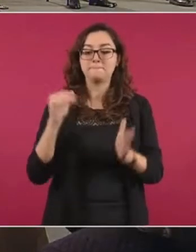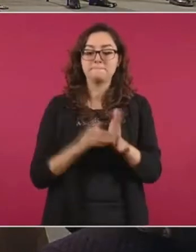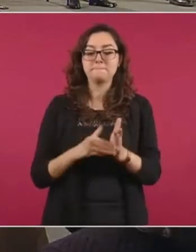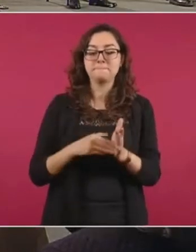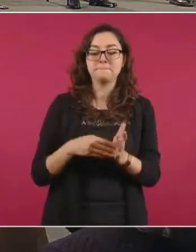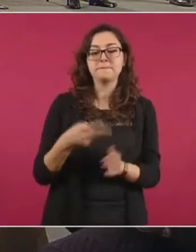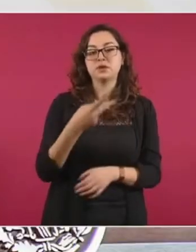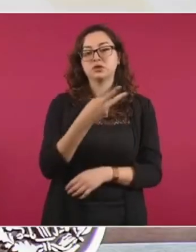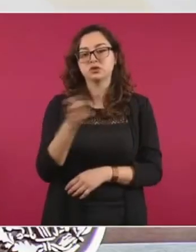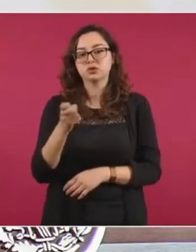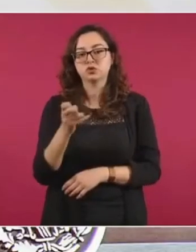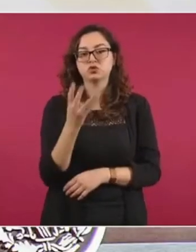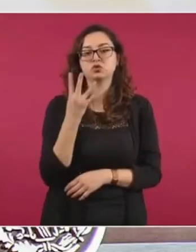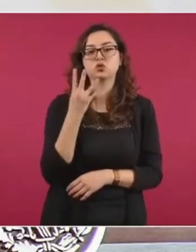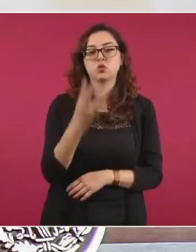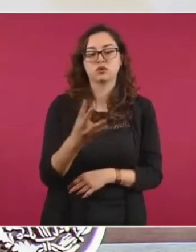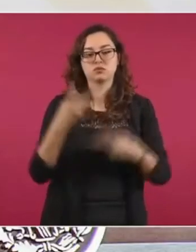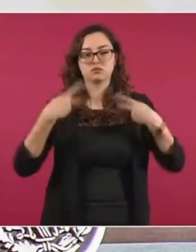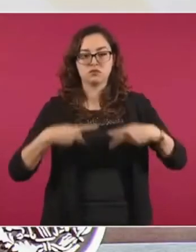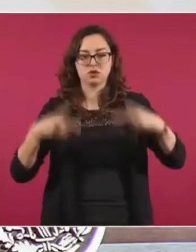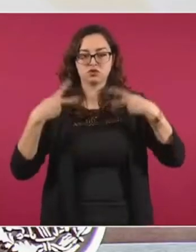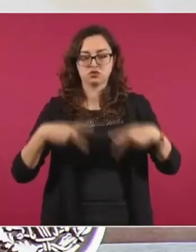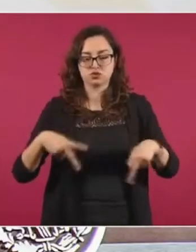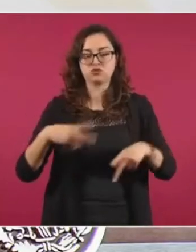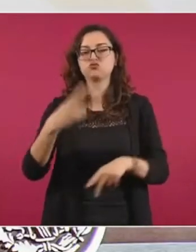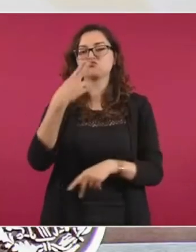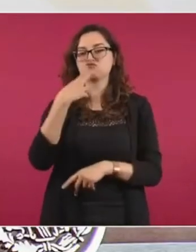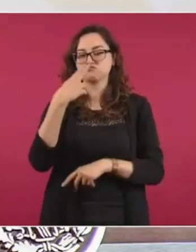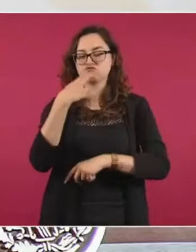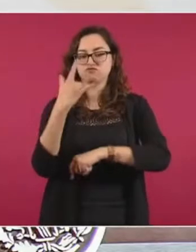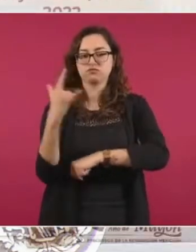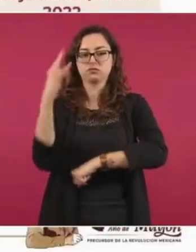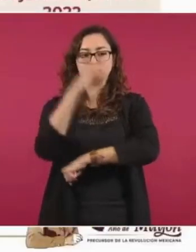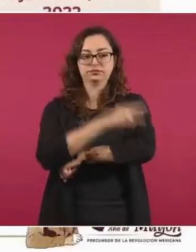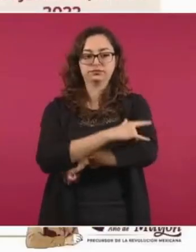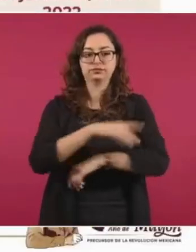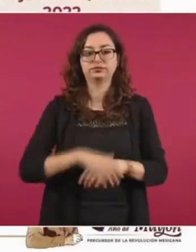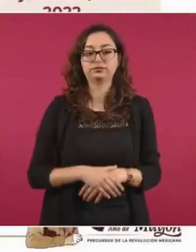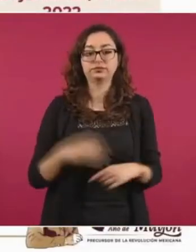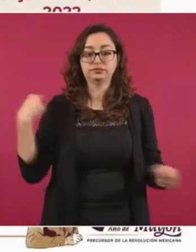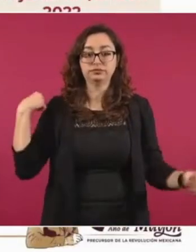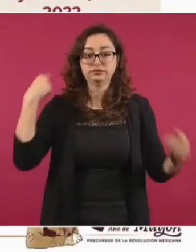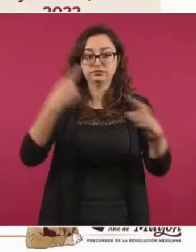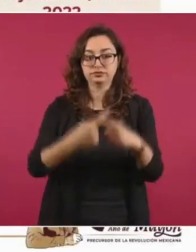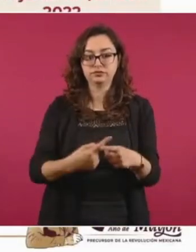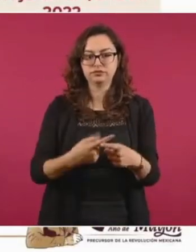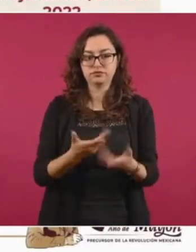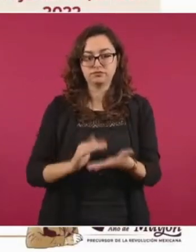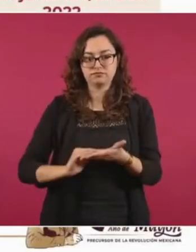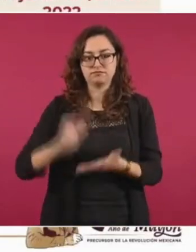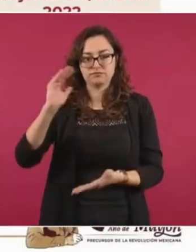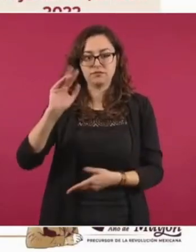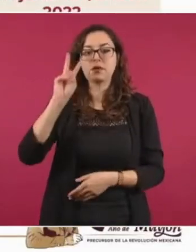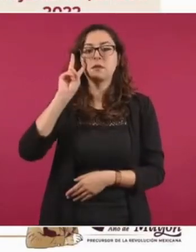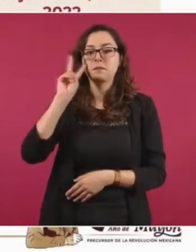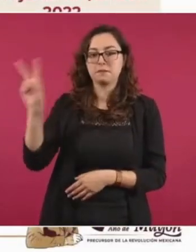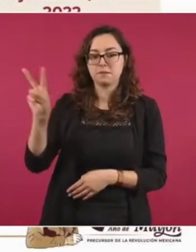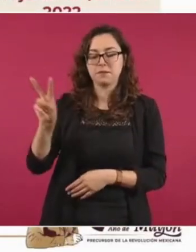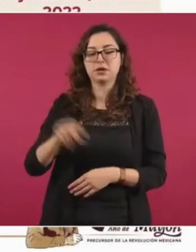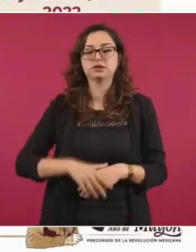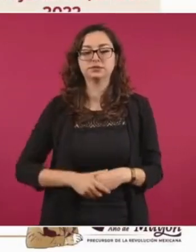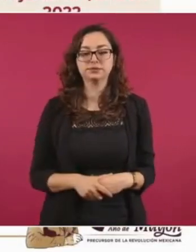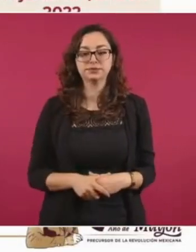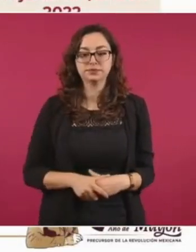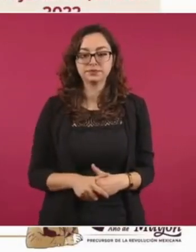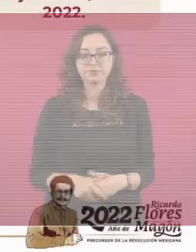1.204 pasajeros. Como ustedes pueden observar en la lámina, el día 1 de octubre tuvimos pasajeros de llegada